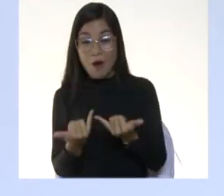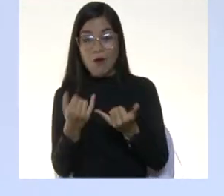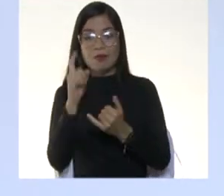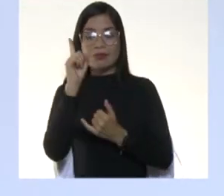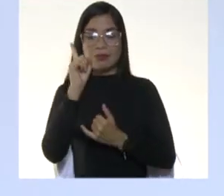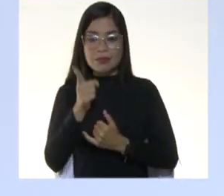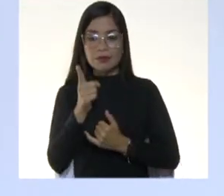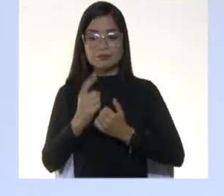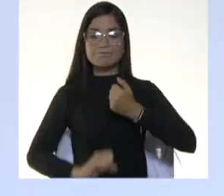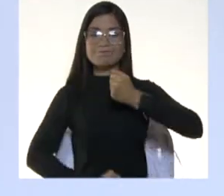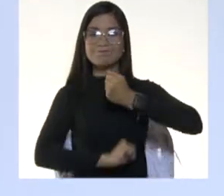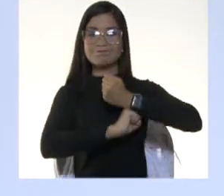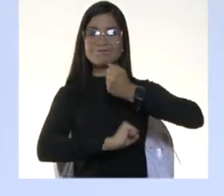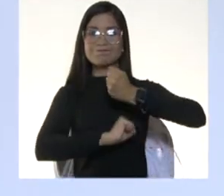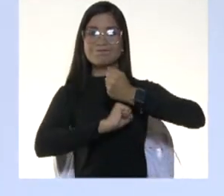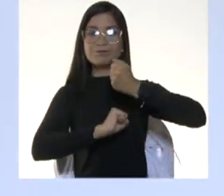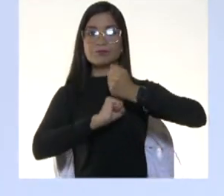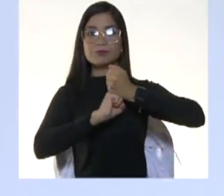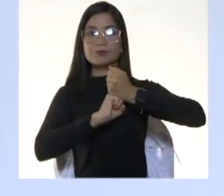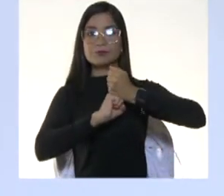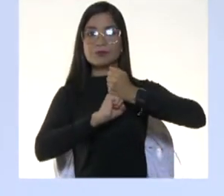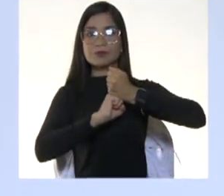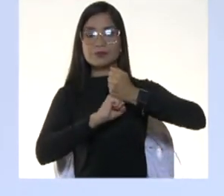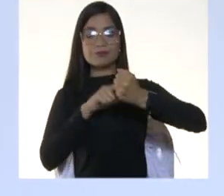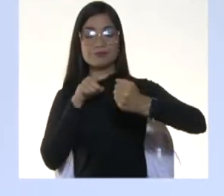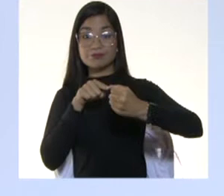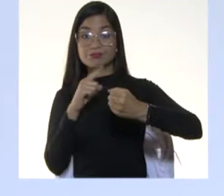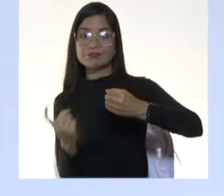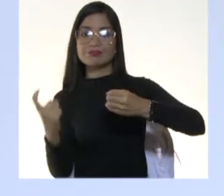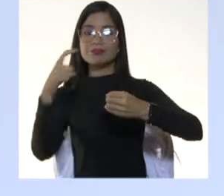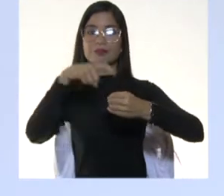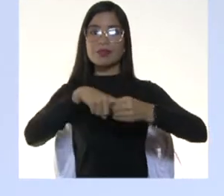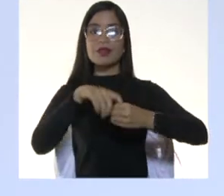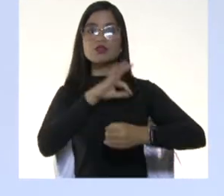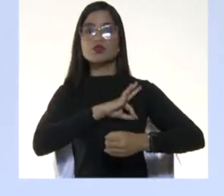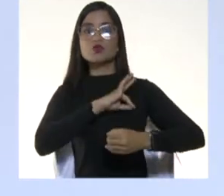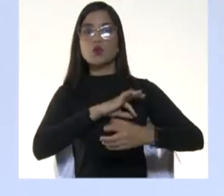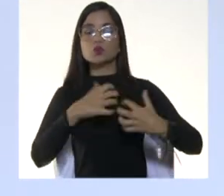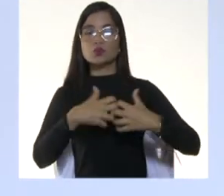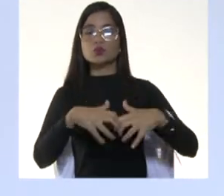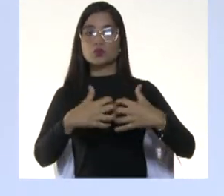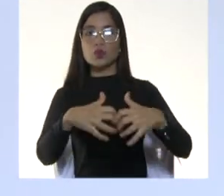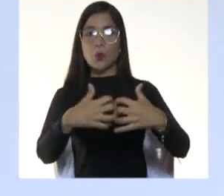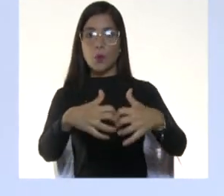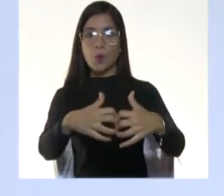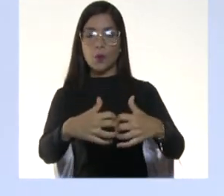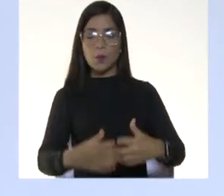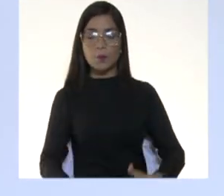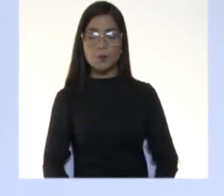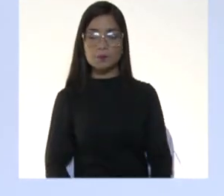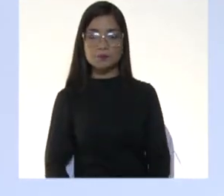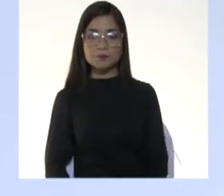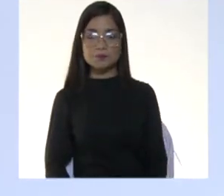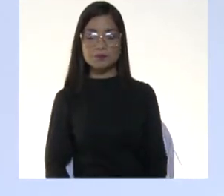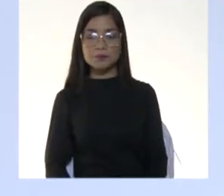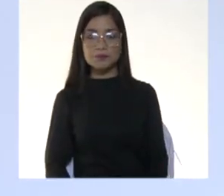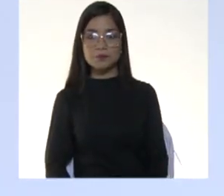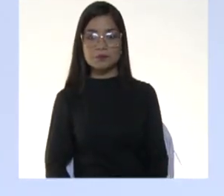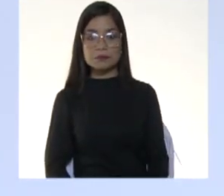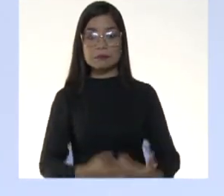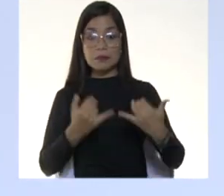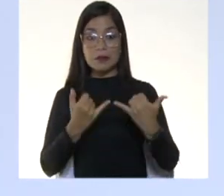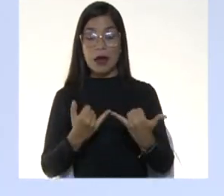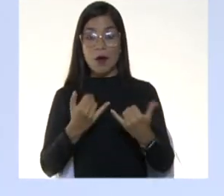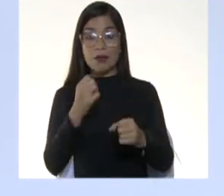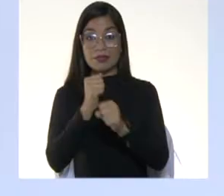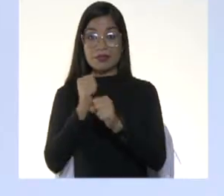esa dinámica de lo socioproductivo. ¿Qué observamos también o qué nos arrojó toda esta dinámica? Que en estos momentos estamos